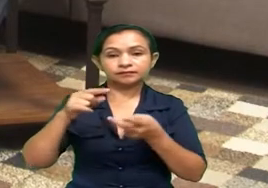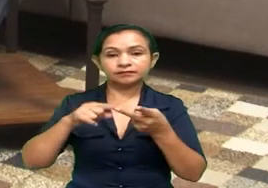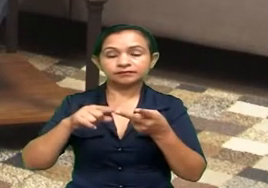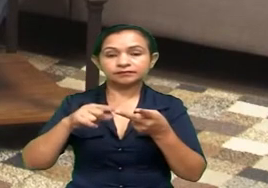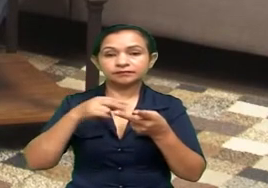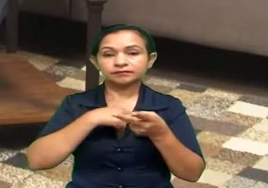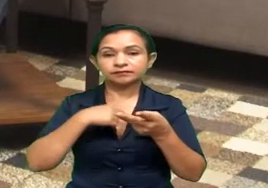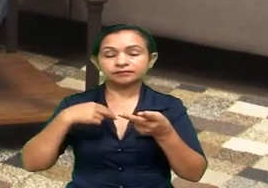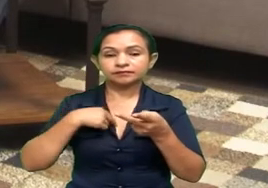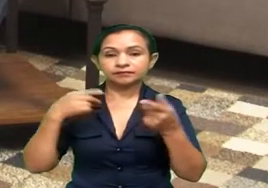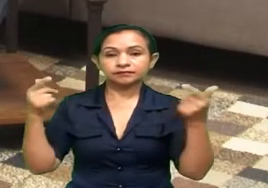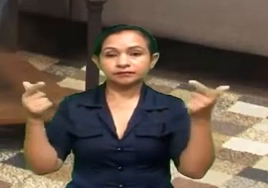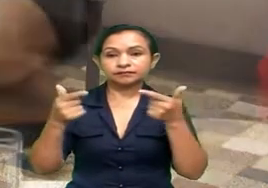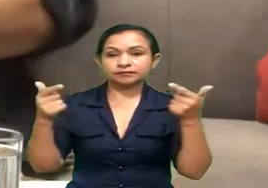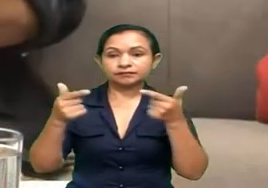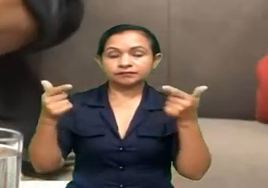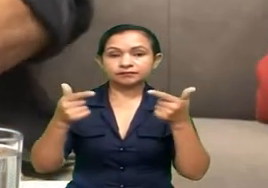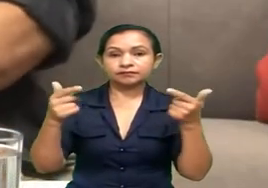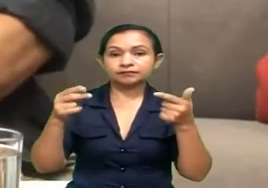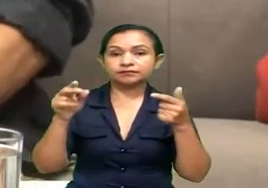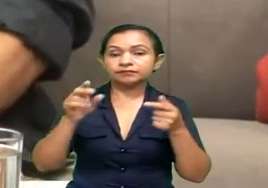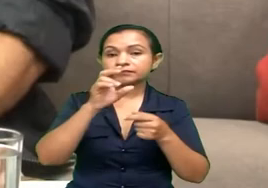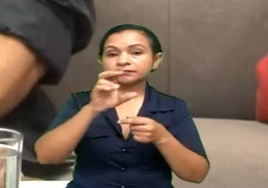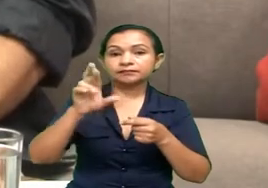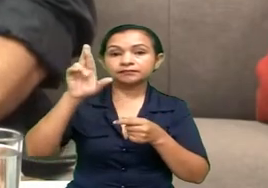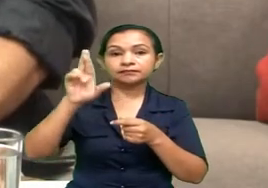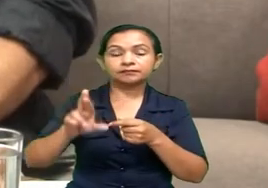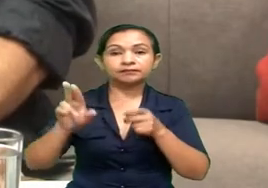hay batallas donde los mismos costarricenses